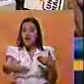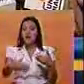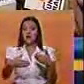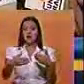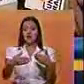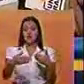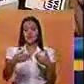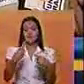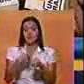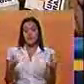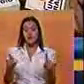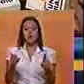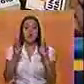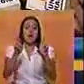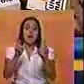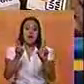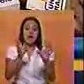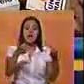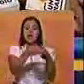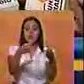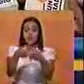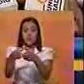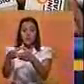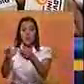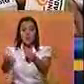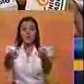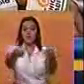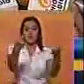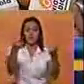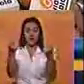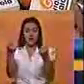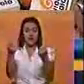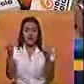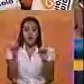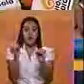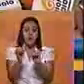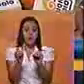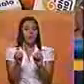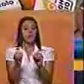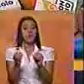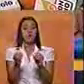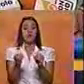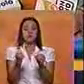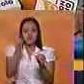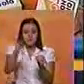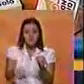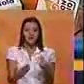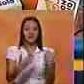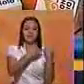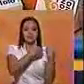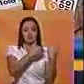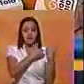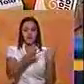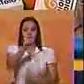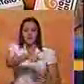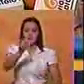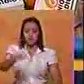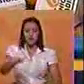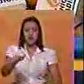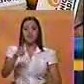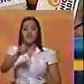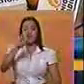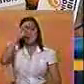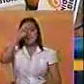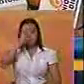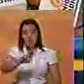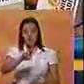no esperamos menos de las organizaciones postulantes, ni esperamos menos de los medios de comunicación, que el respeto por